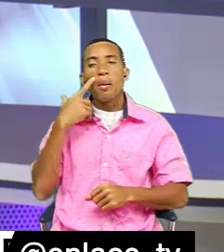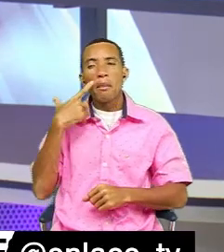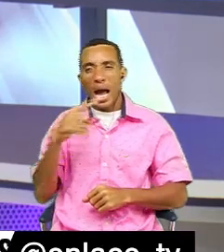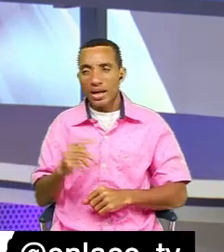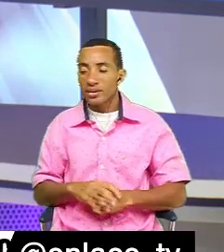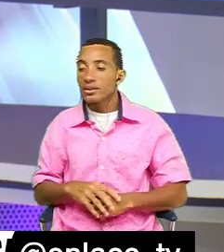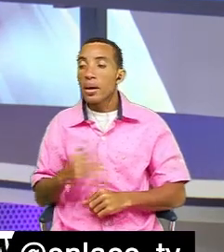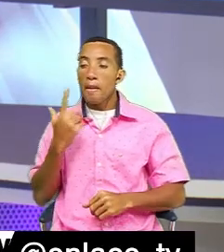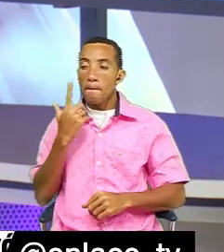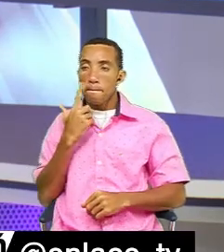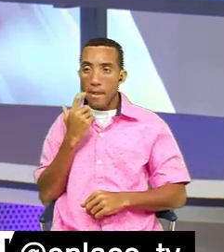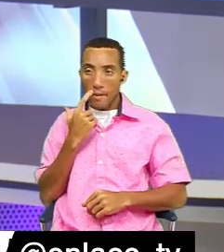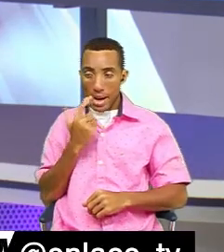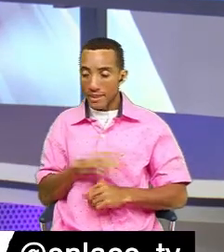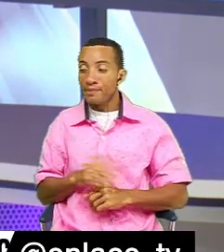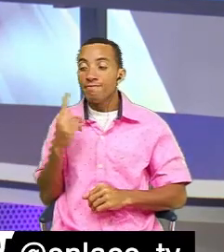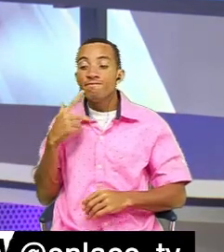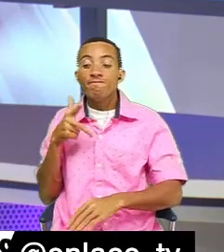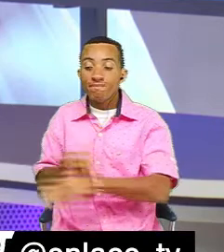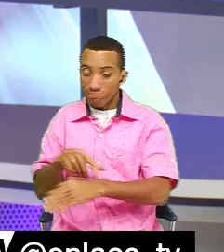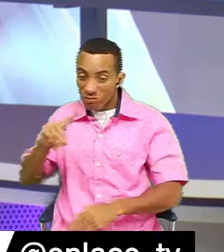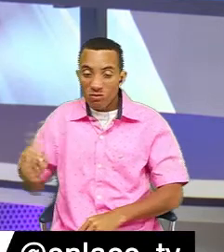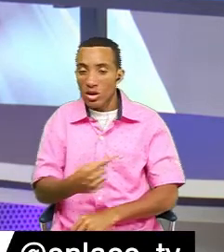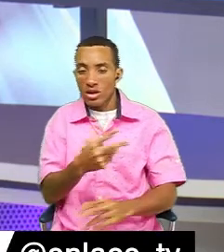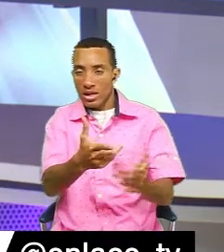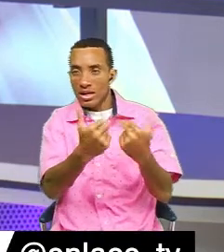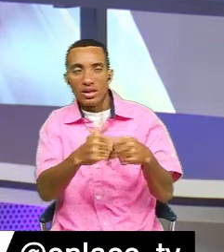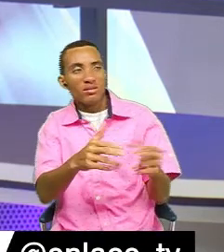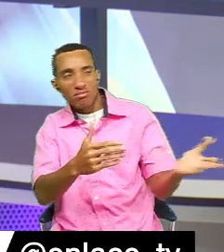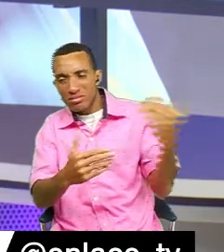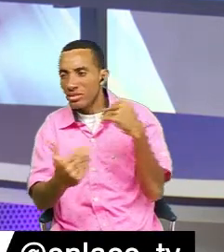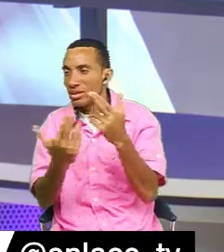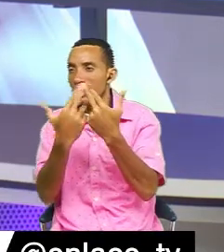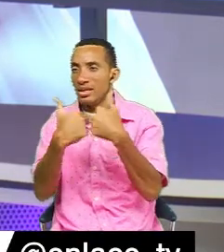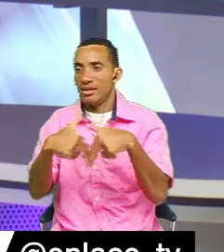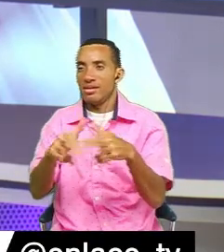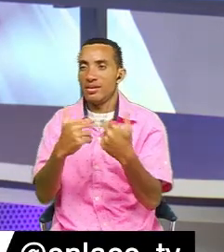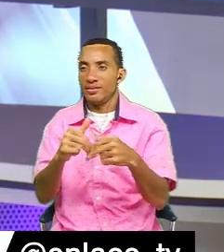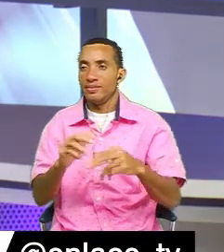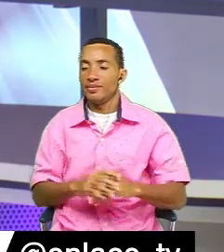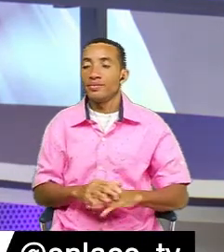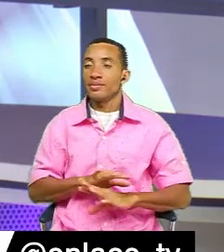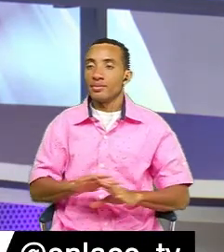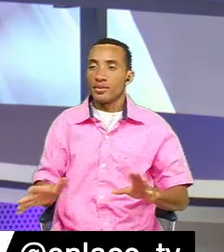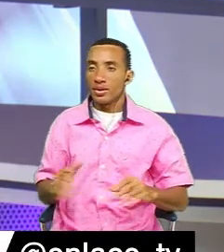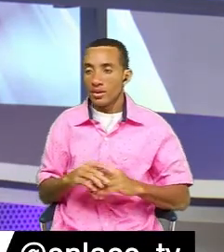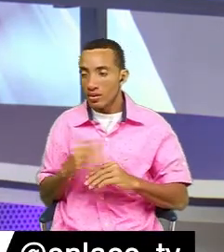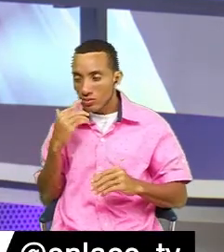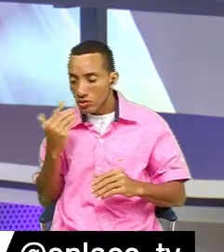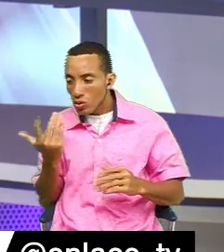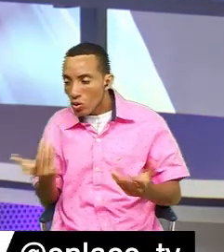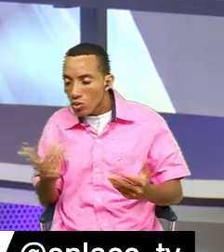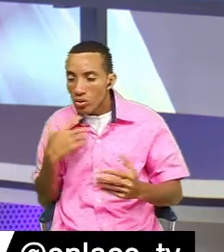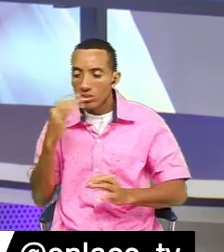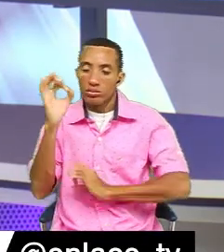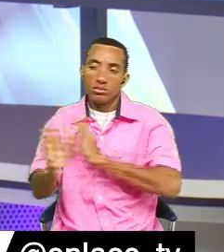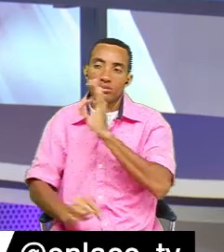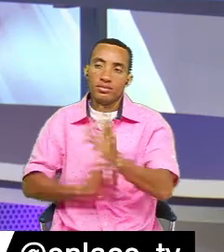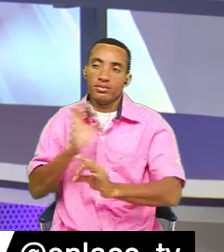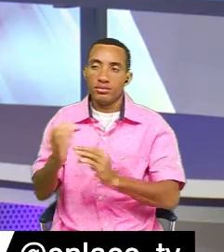por parte de su padre. La policía asegura que la fiscalía investiga el caso mientras a la víctima le realizan las rondas respectivas para garantizar su